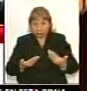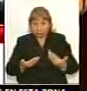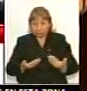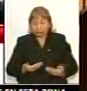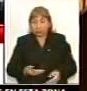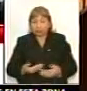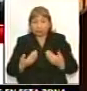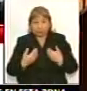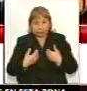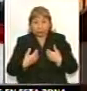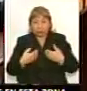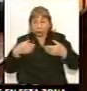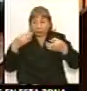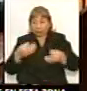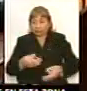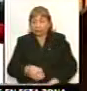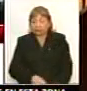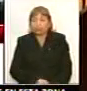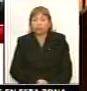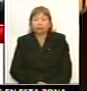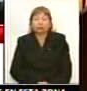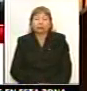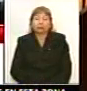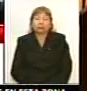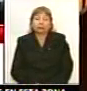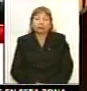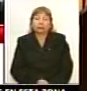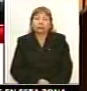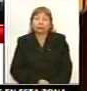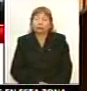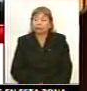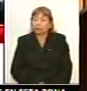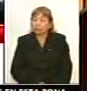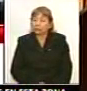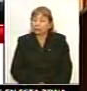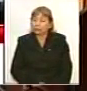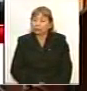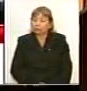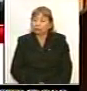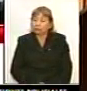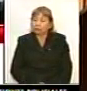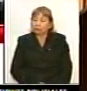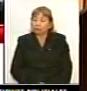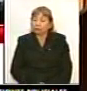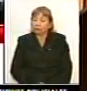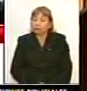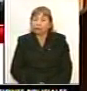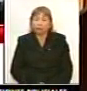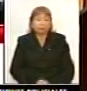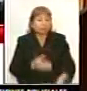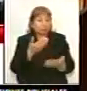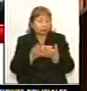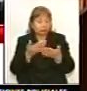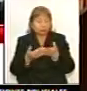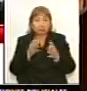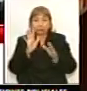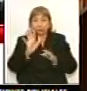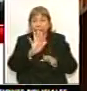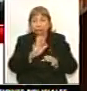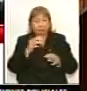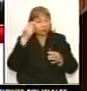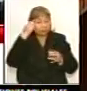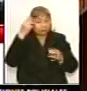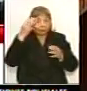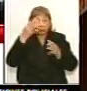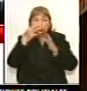tener la capacidad o perdón, y eso debe estar establecido en su MOF,